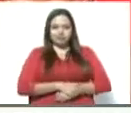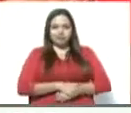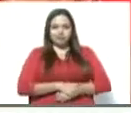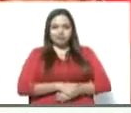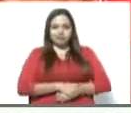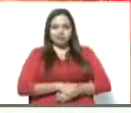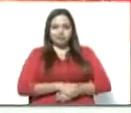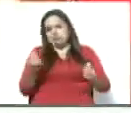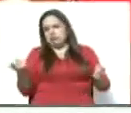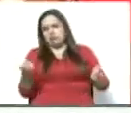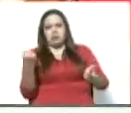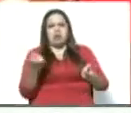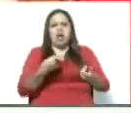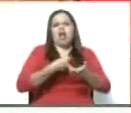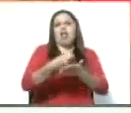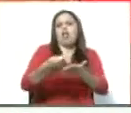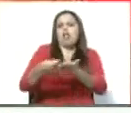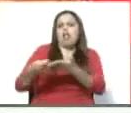ofrecía